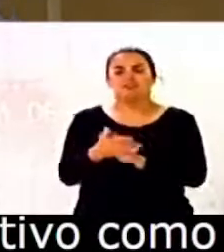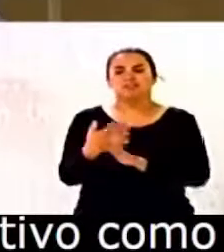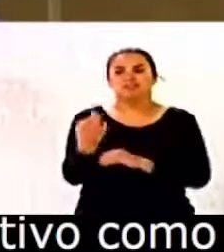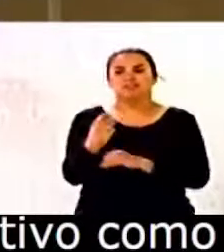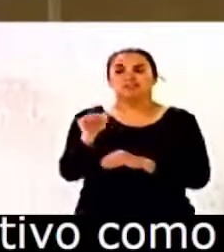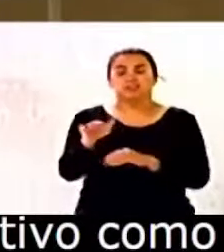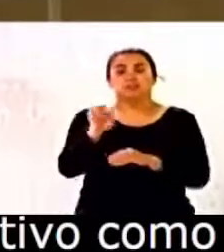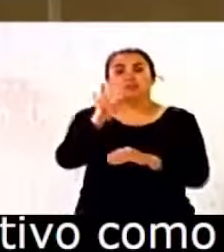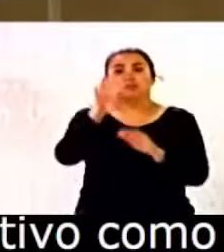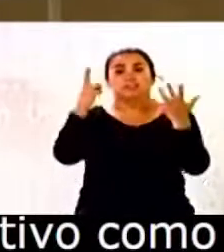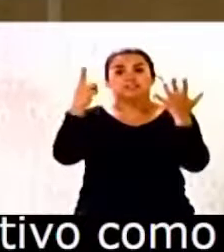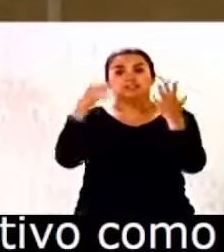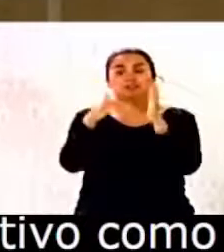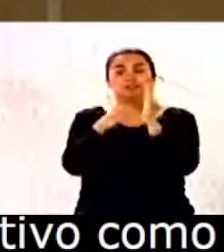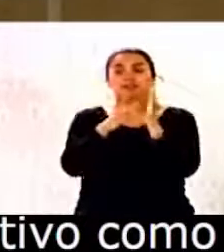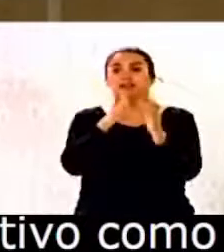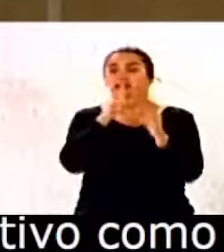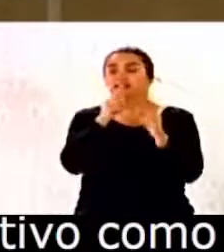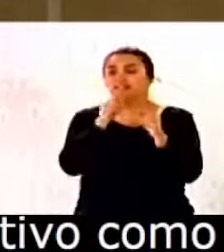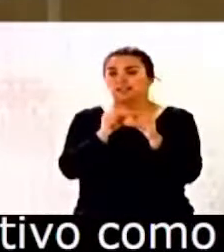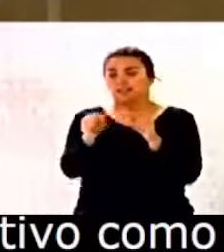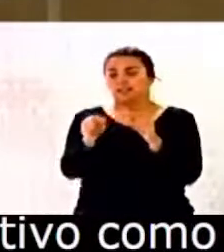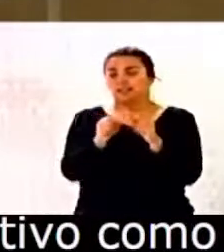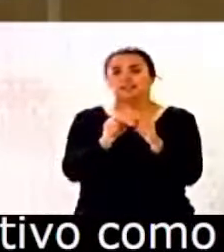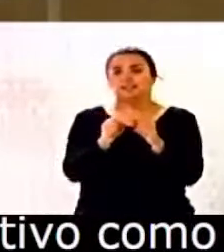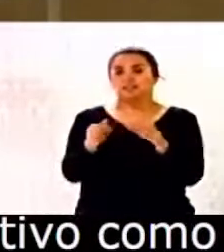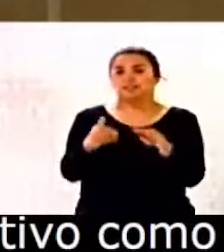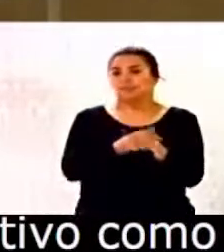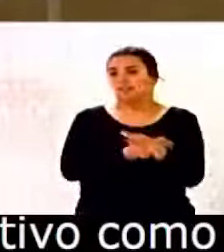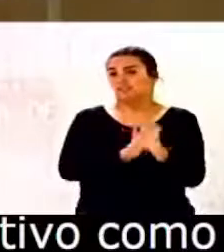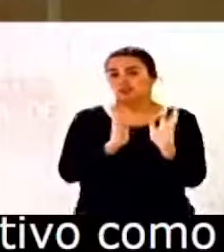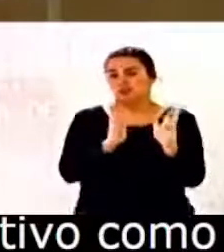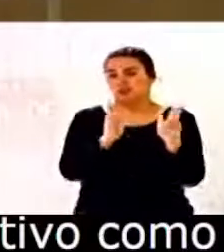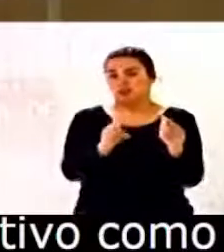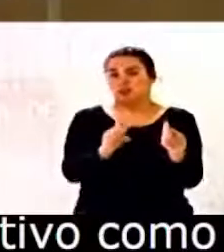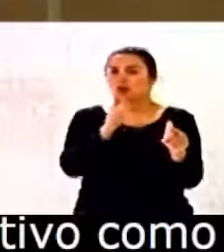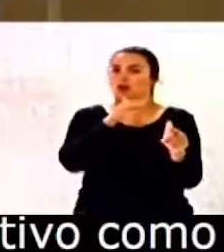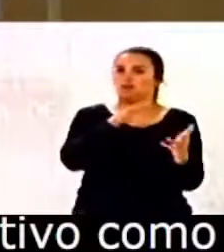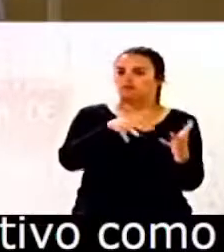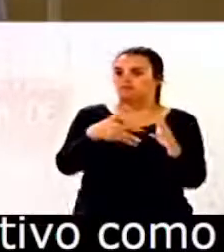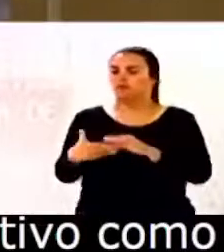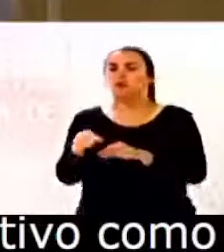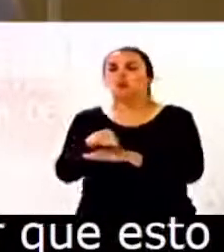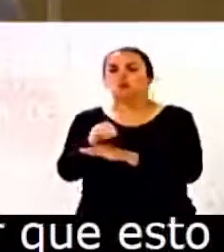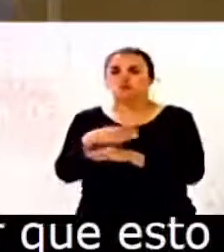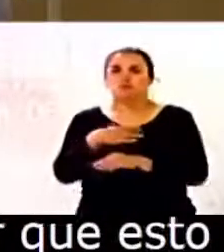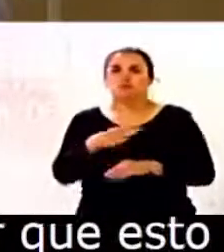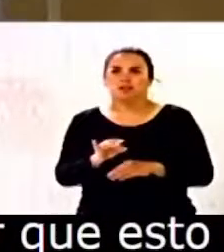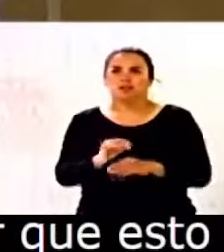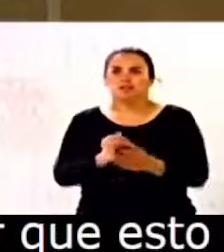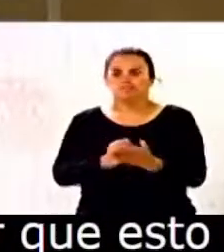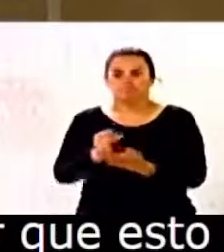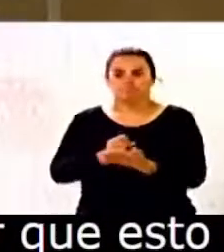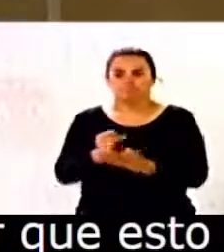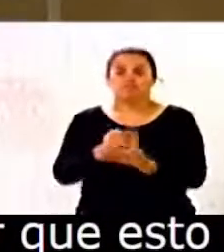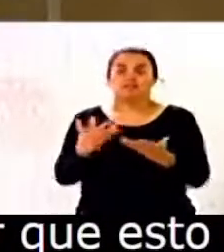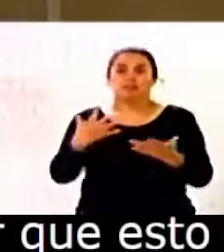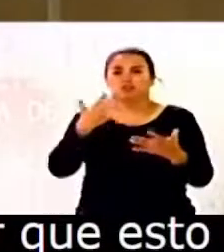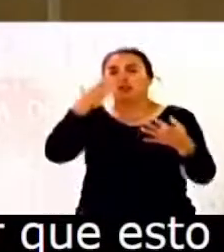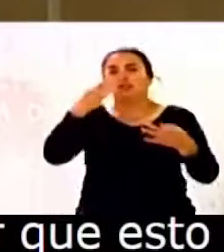estas 47.000 hectáreas que estaban de barbechos se puedan cultivar. Y, por tanto, creemos que